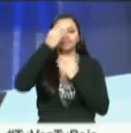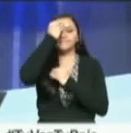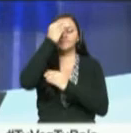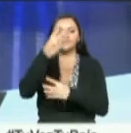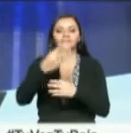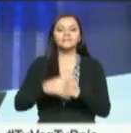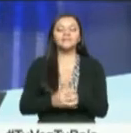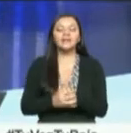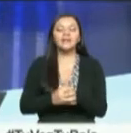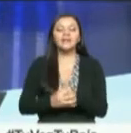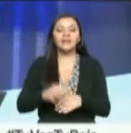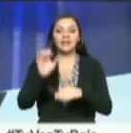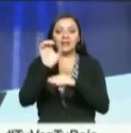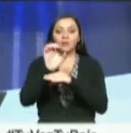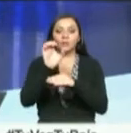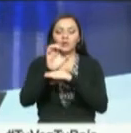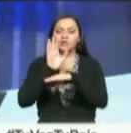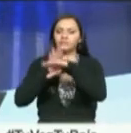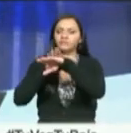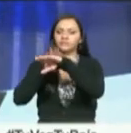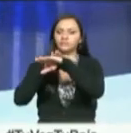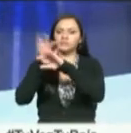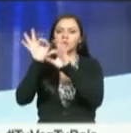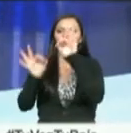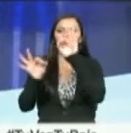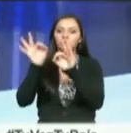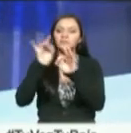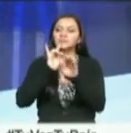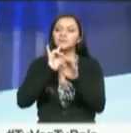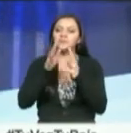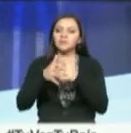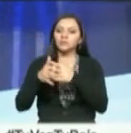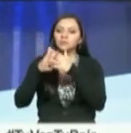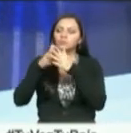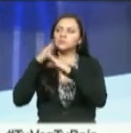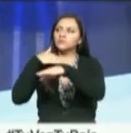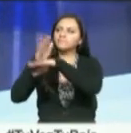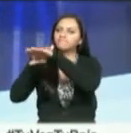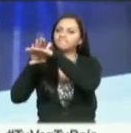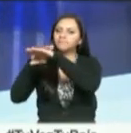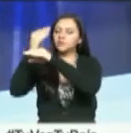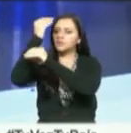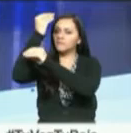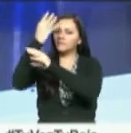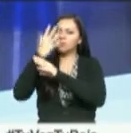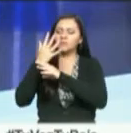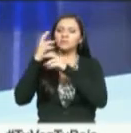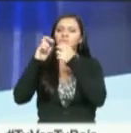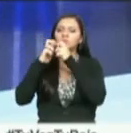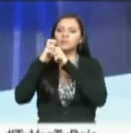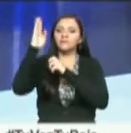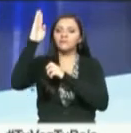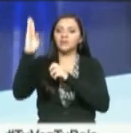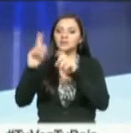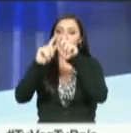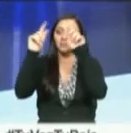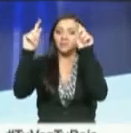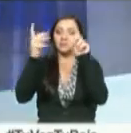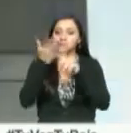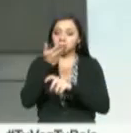información. Ecuador instará al Departamento de Justicia de Estados Unidos la entrega de información sobre el caso Odebrecht.